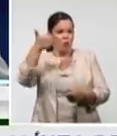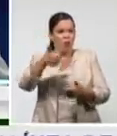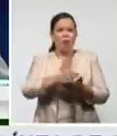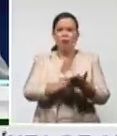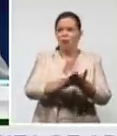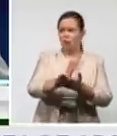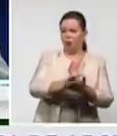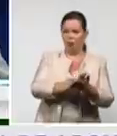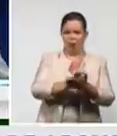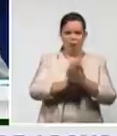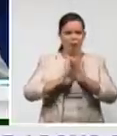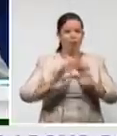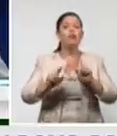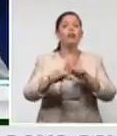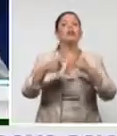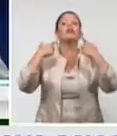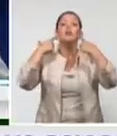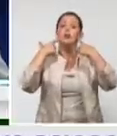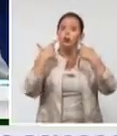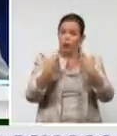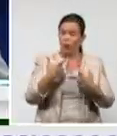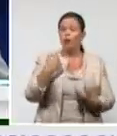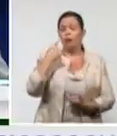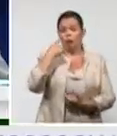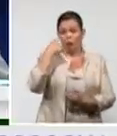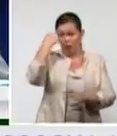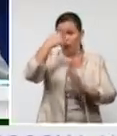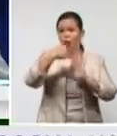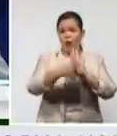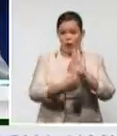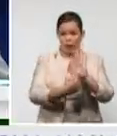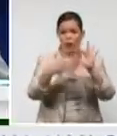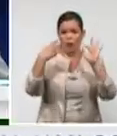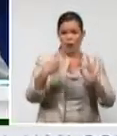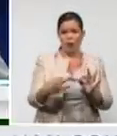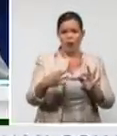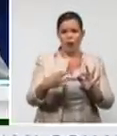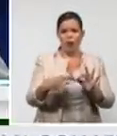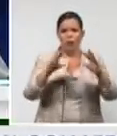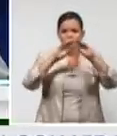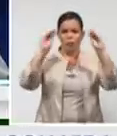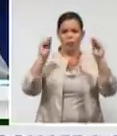Importante característica de esta enfermedad. Y ya en el acumulado el